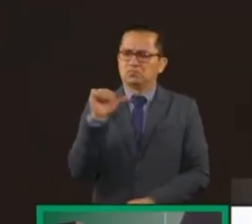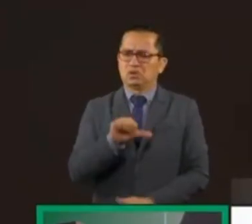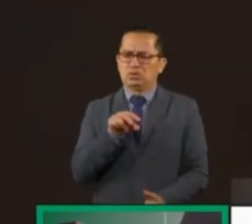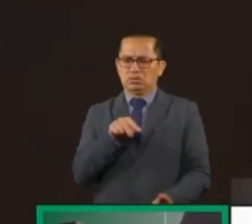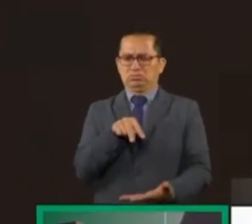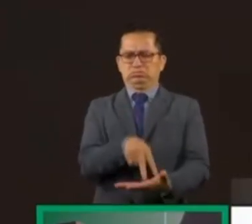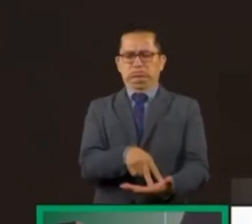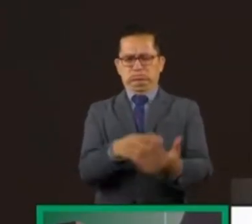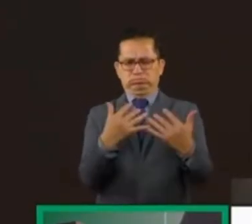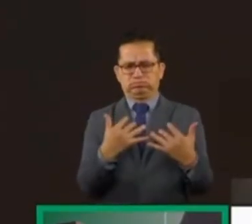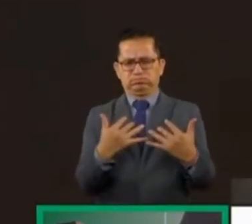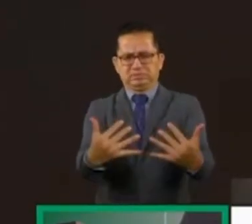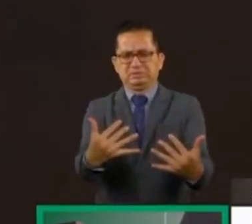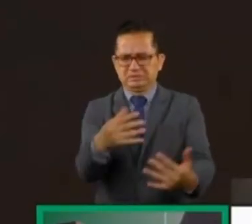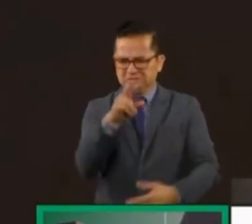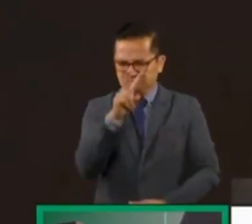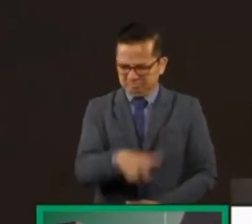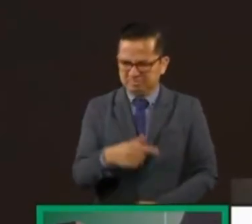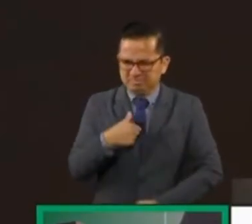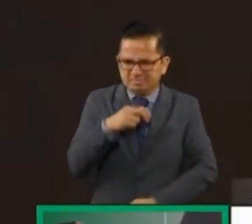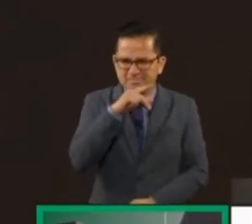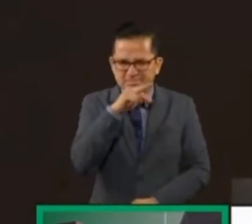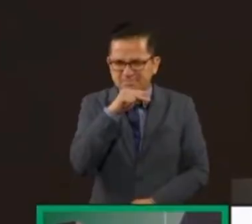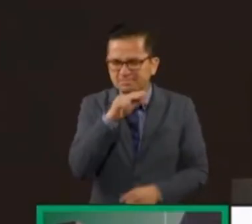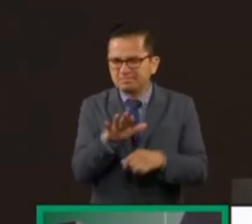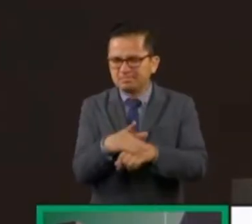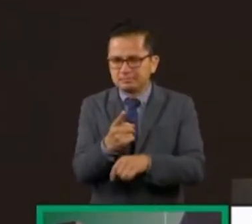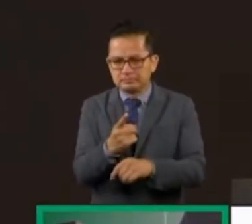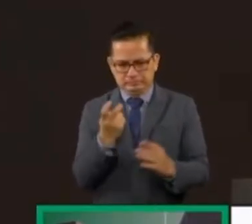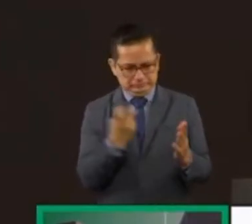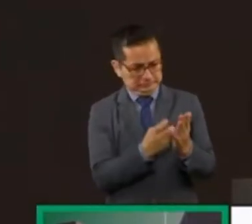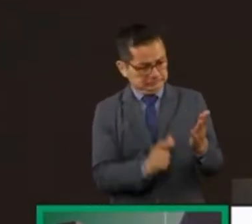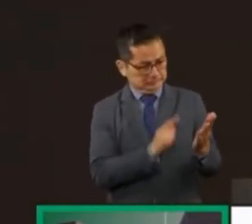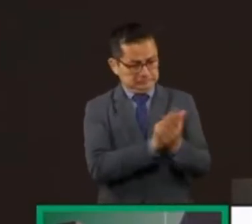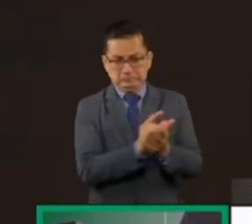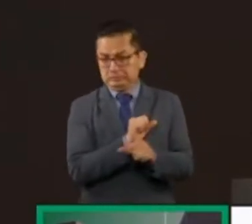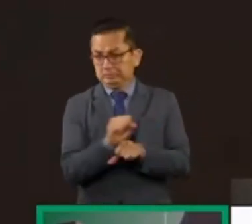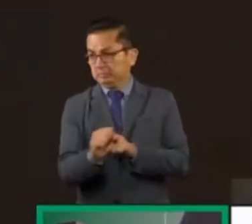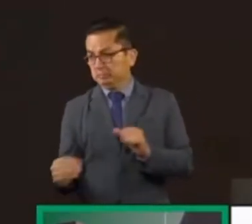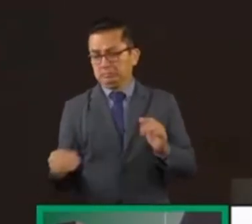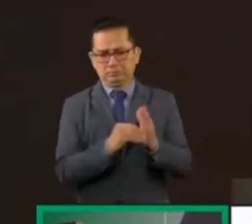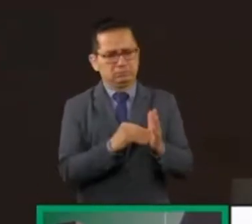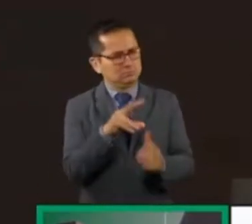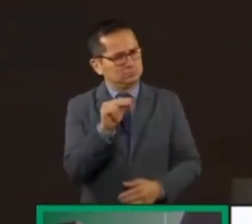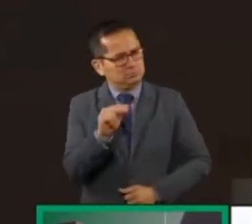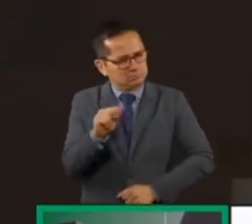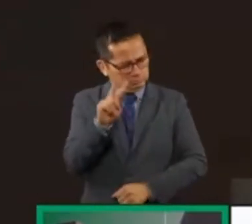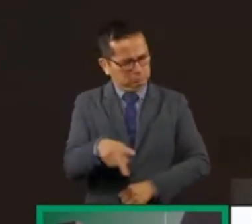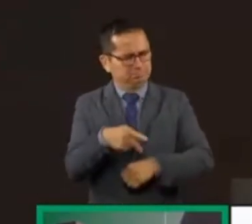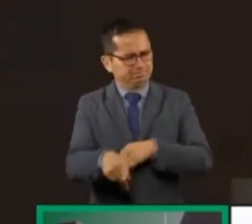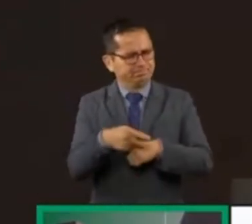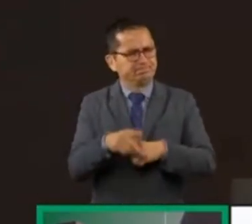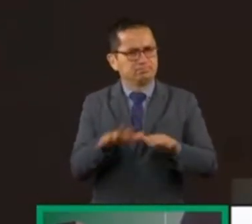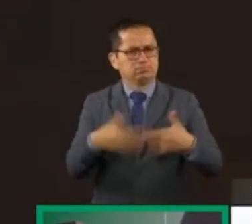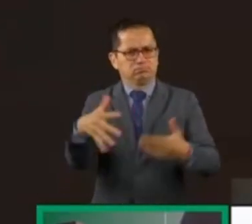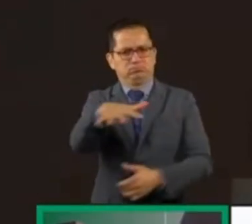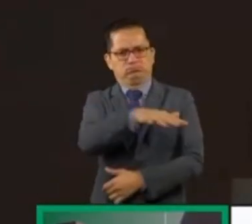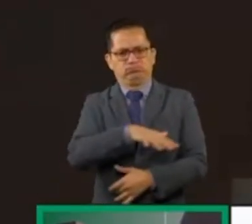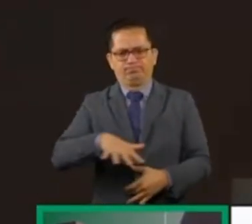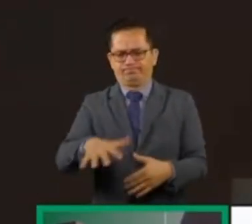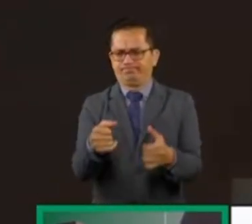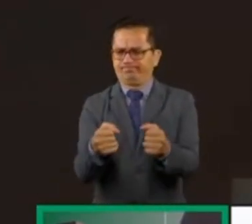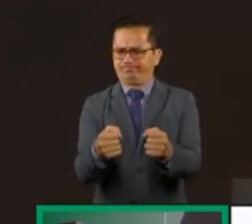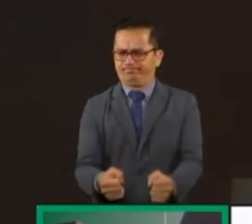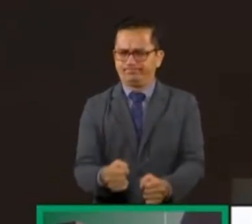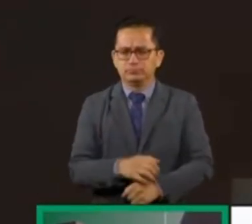está en juego no es una ley más, lo que está en juego es el alma de nuestra seguridad pública y también el